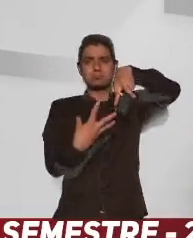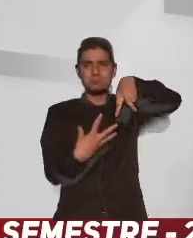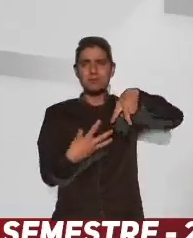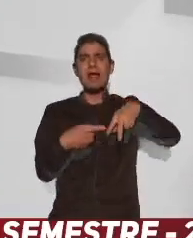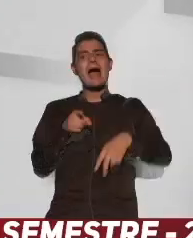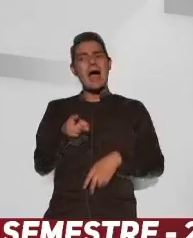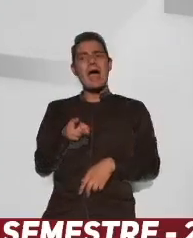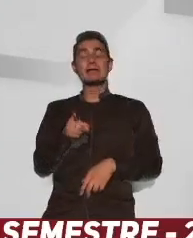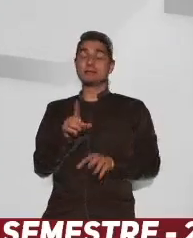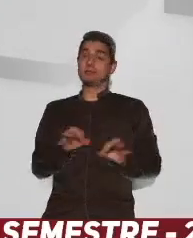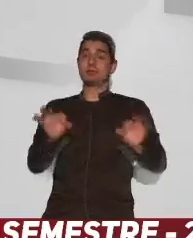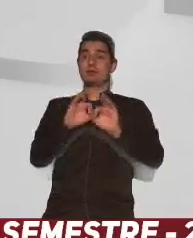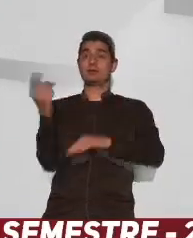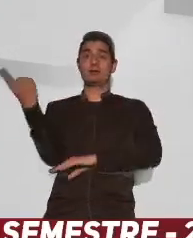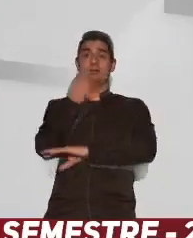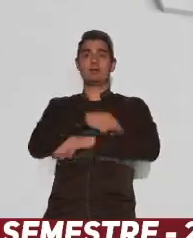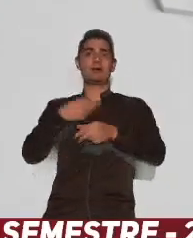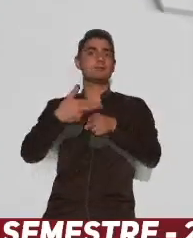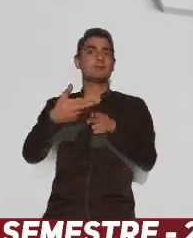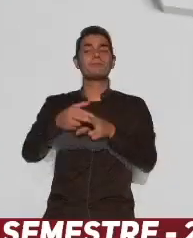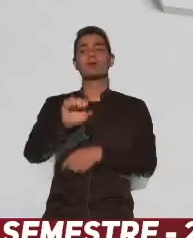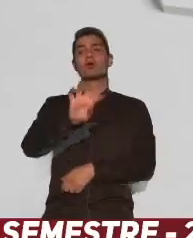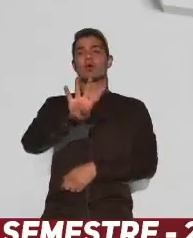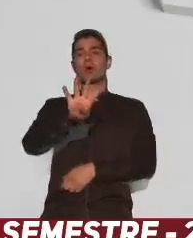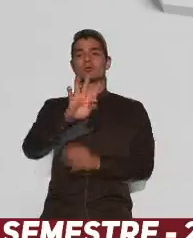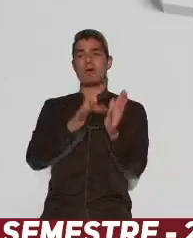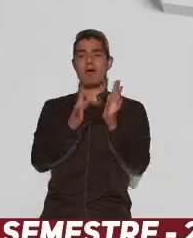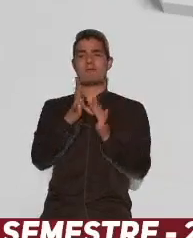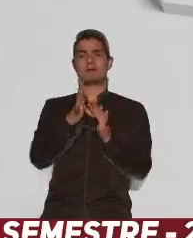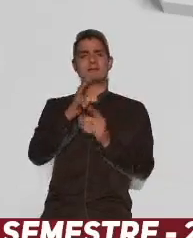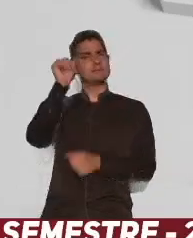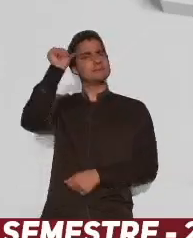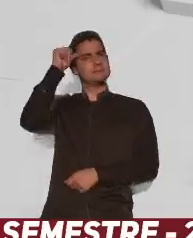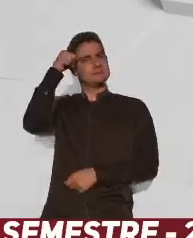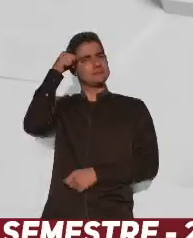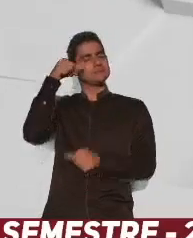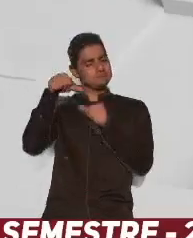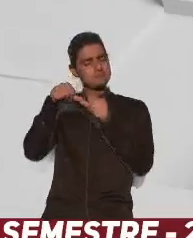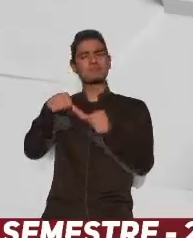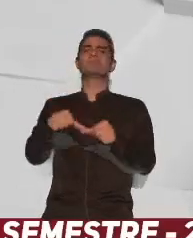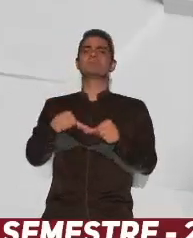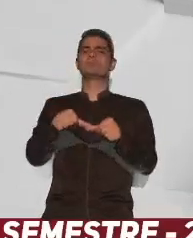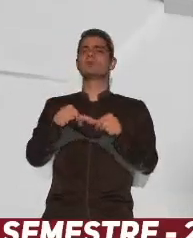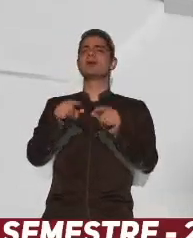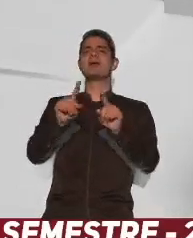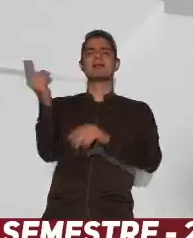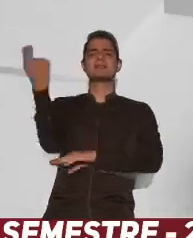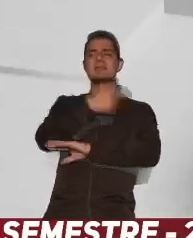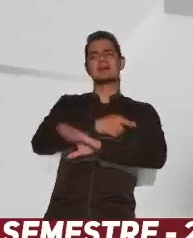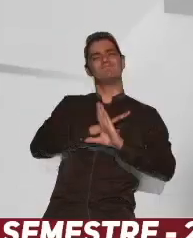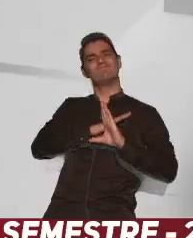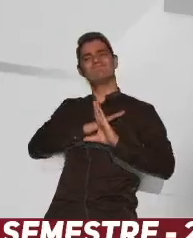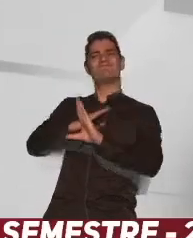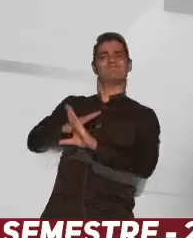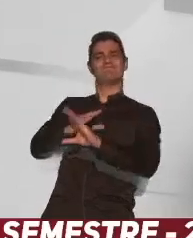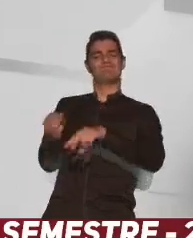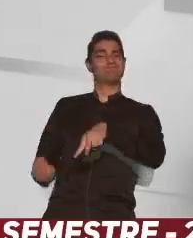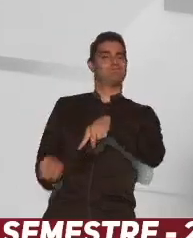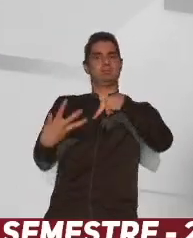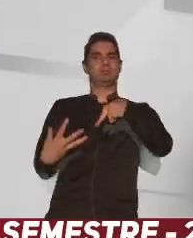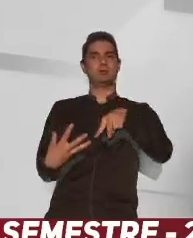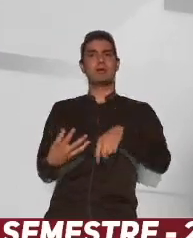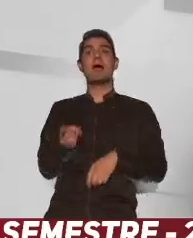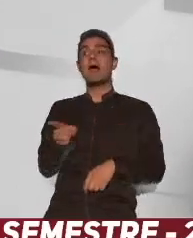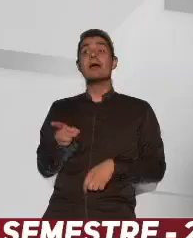próximo 4 de abril. Así es, este es un trabajo y compromiso decidido de nuestros soldados en muchas regiones